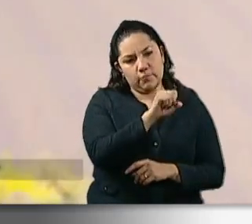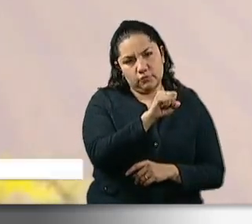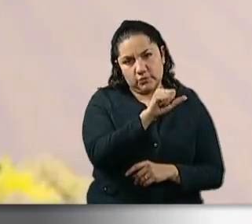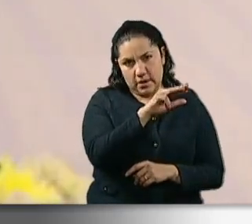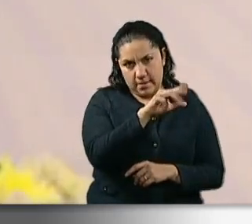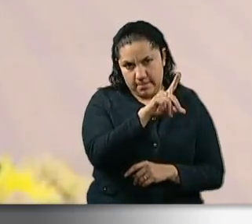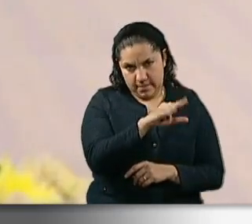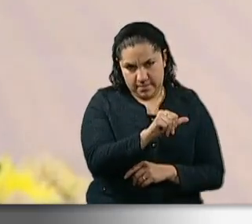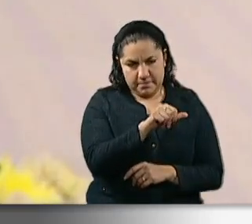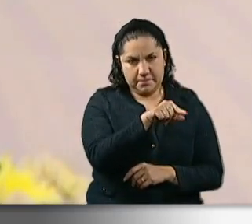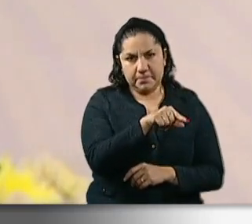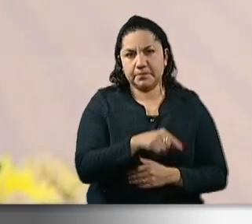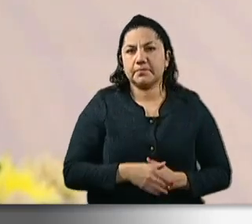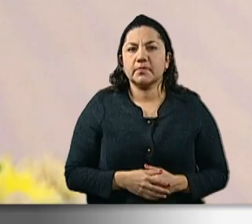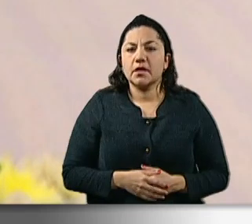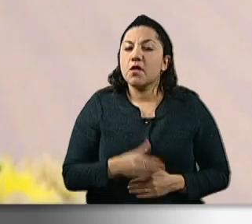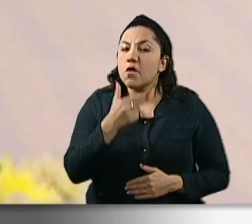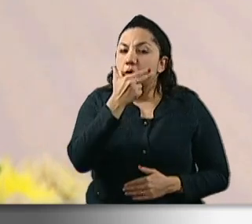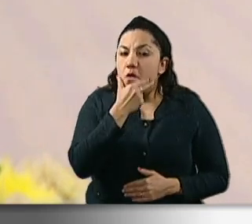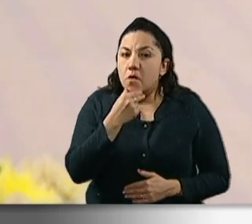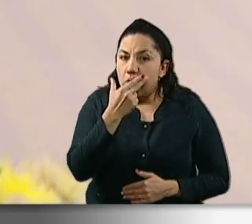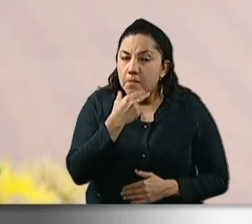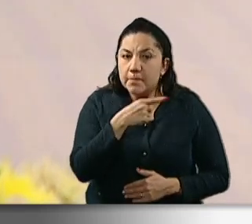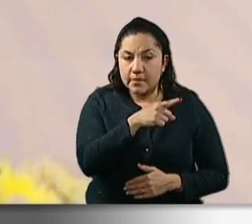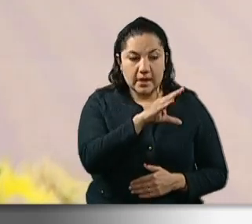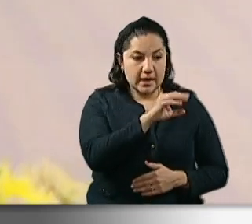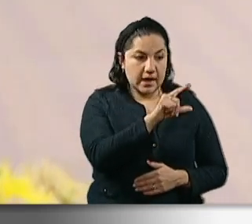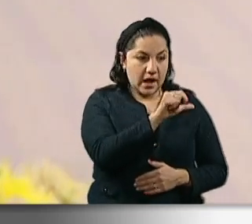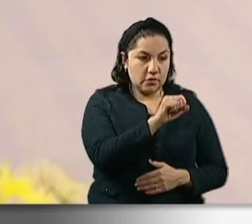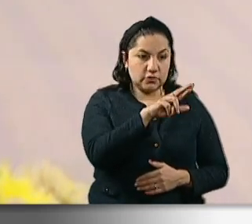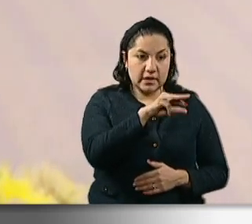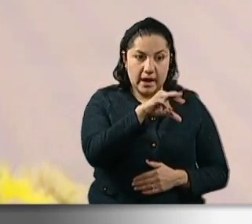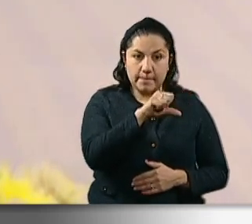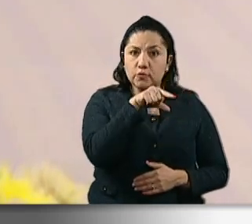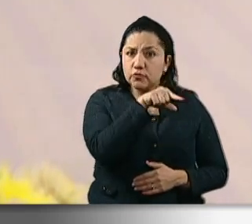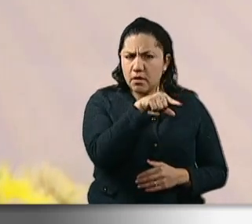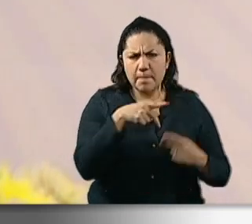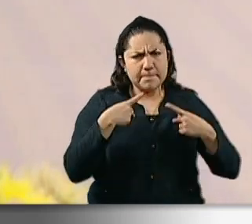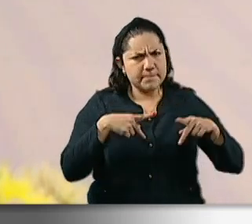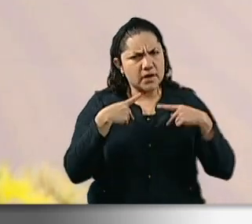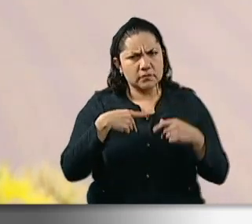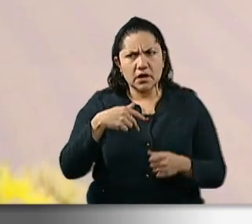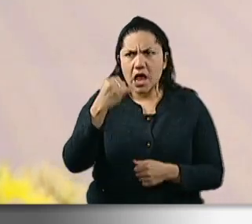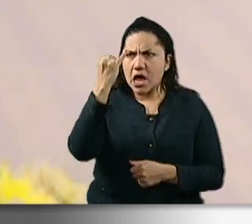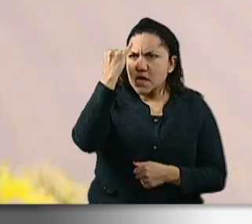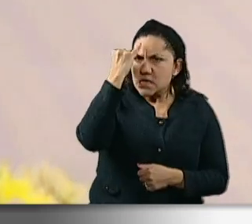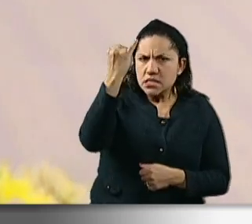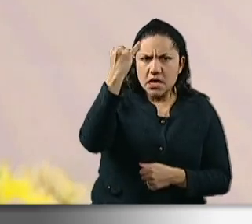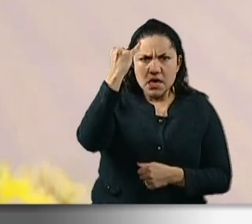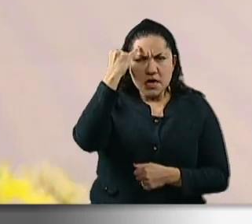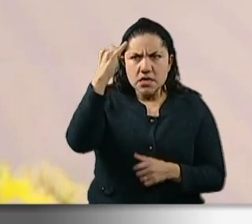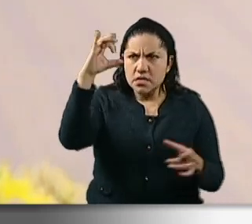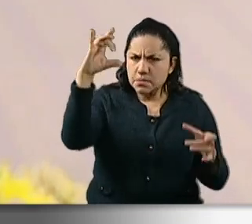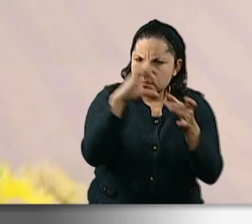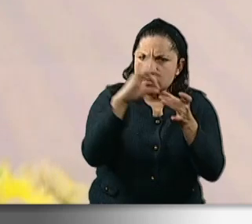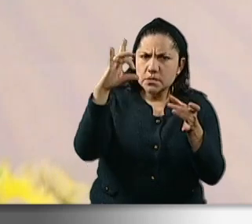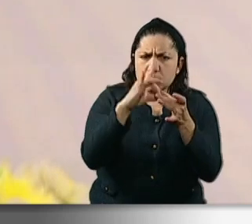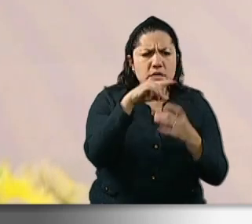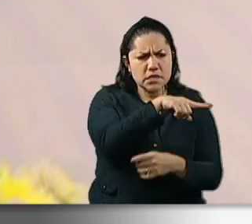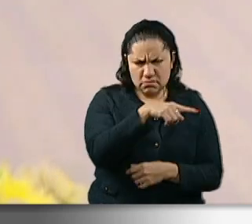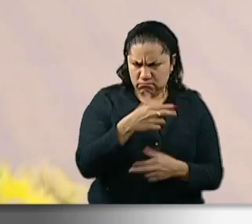Ramos fue un hombre de principios siempre representó a la cempa con dignidad